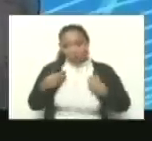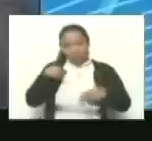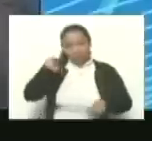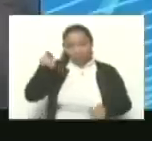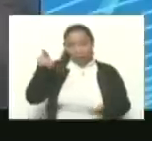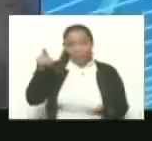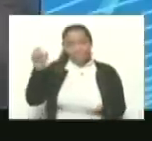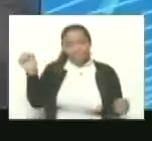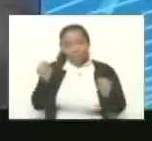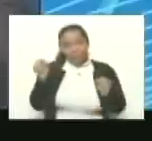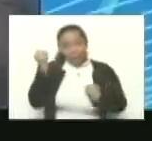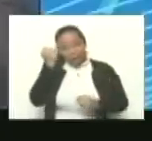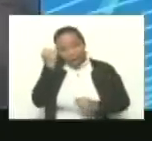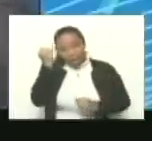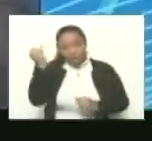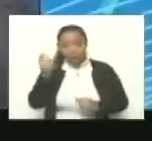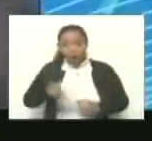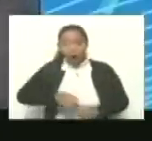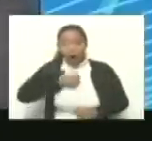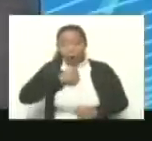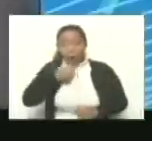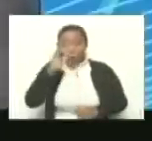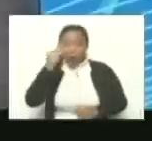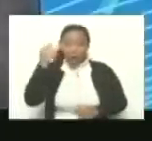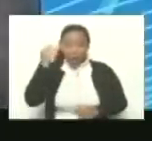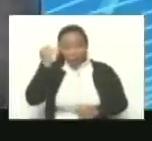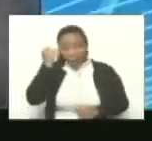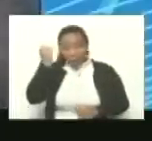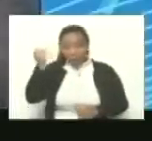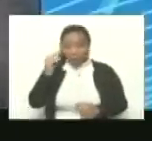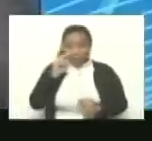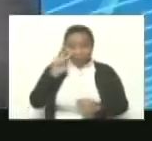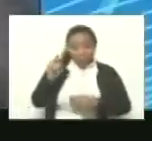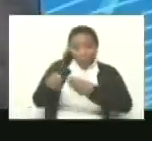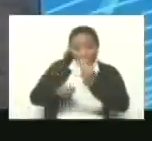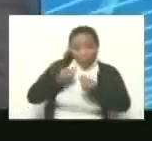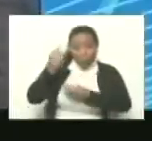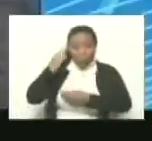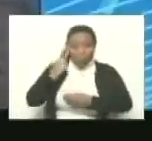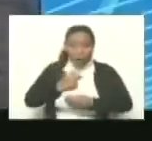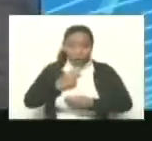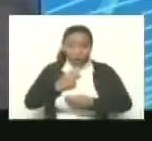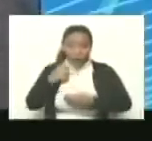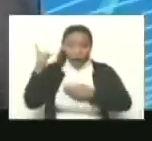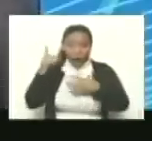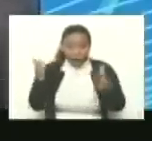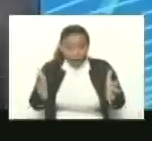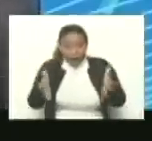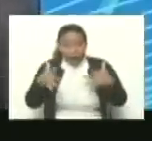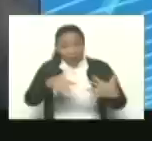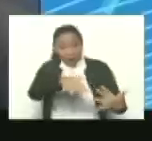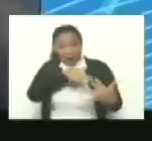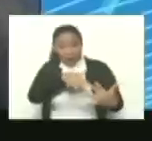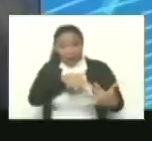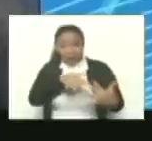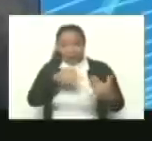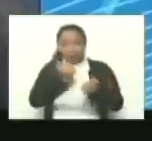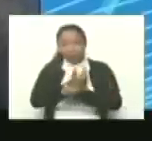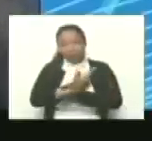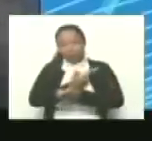ustedes merideños, sus abuelos y sus abuelas. Cuando vieron a Bolívar llegando en la campaña admirable, dijeron,